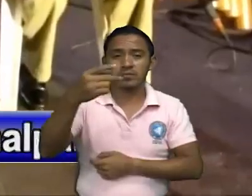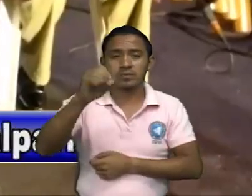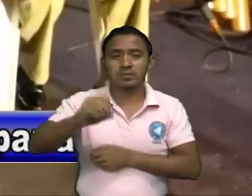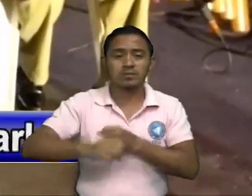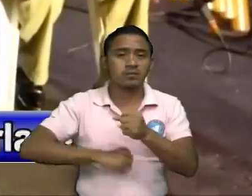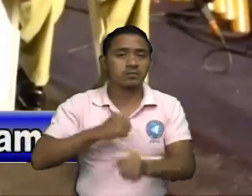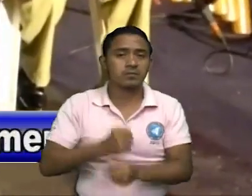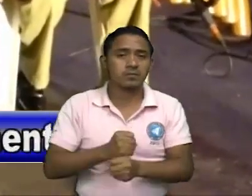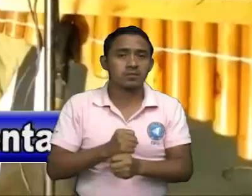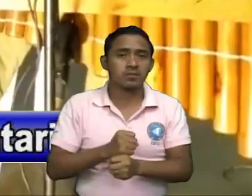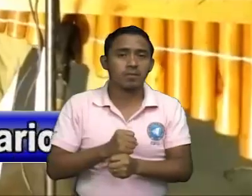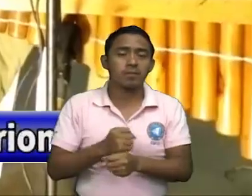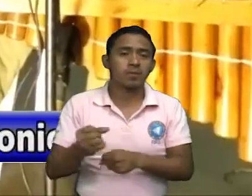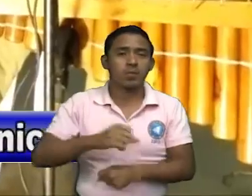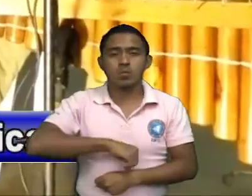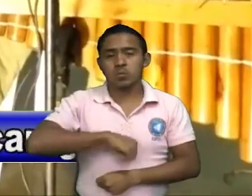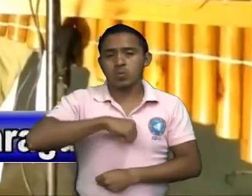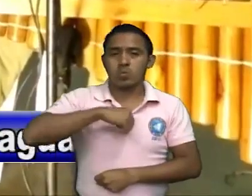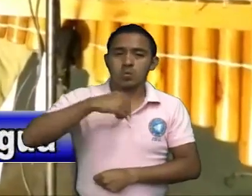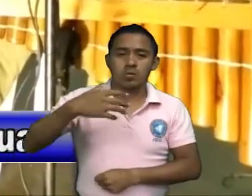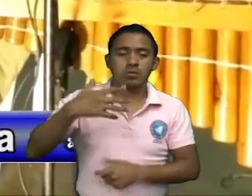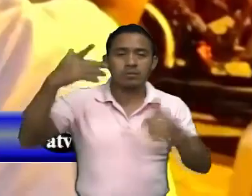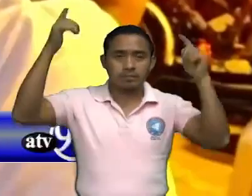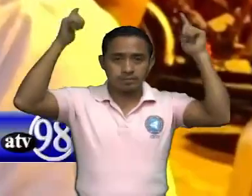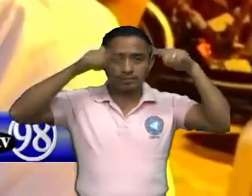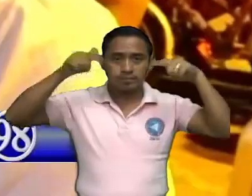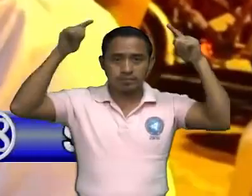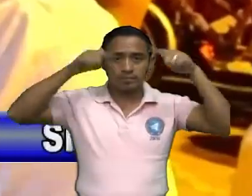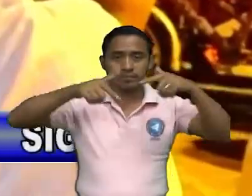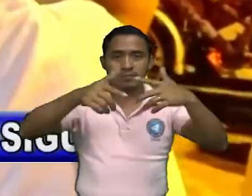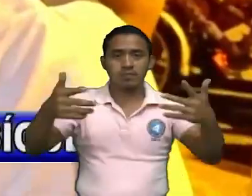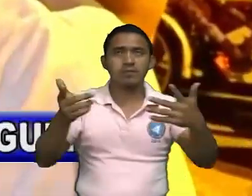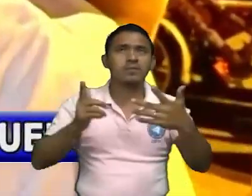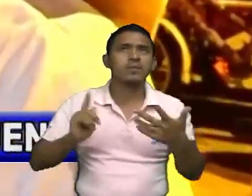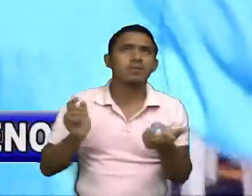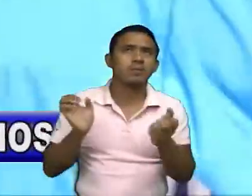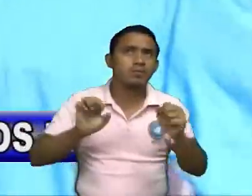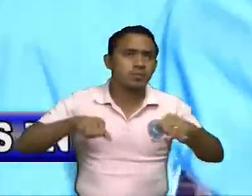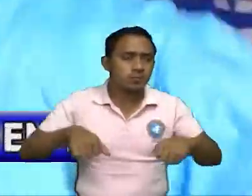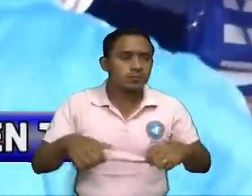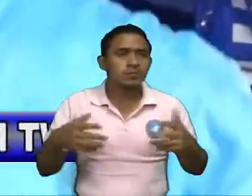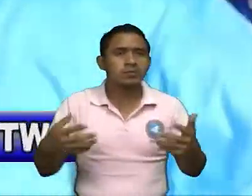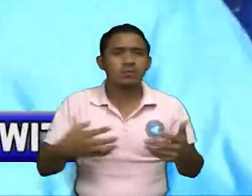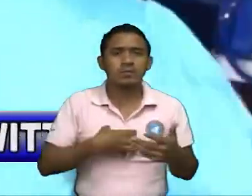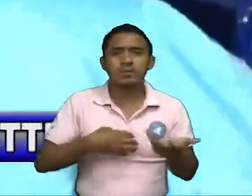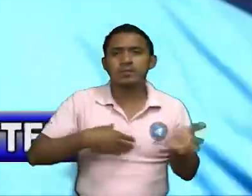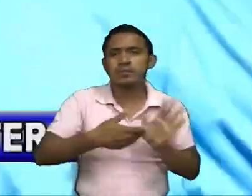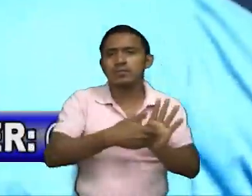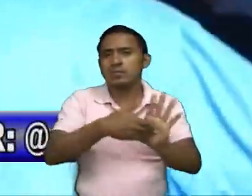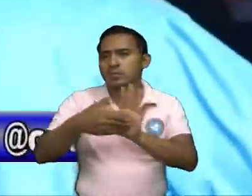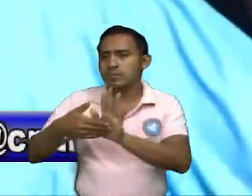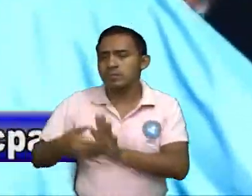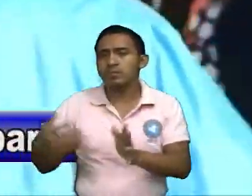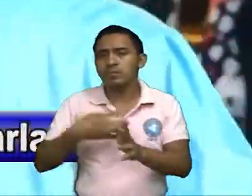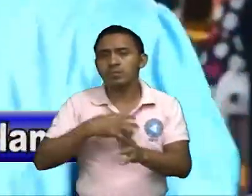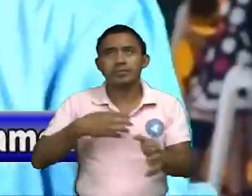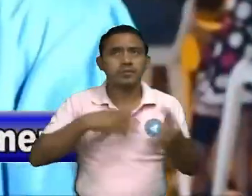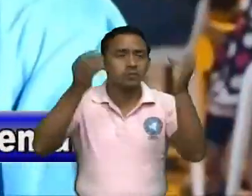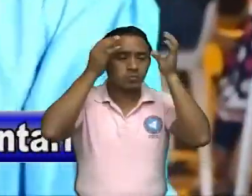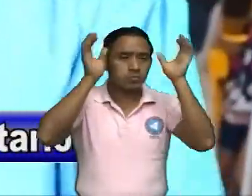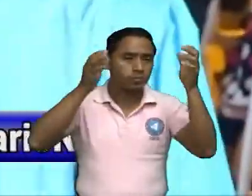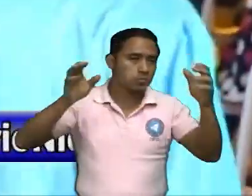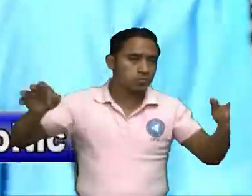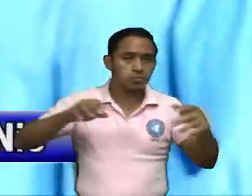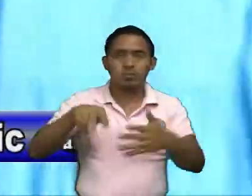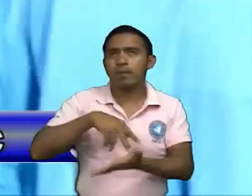180 aniversario. Es un orgullo para todos como Masaya poder demostrar y manifestar a través de nuestra cultura, de